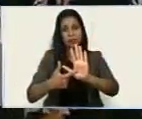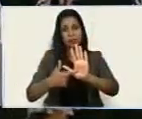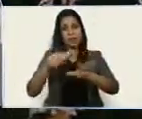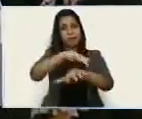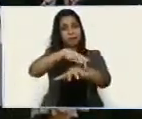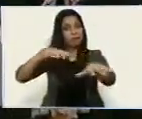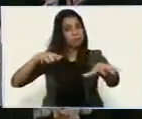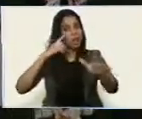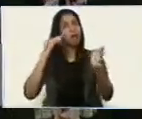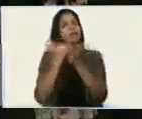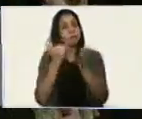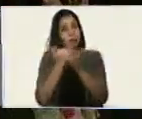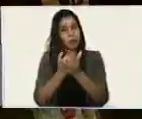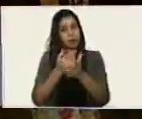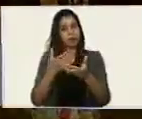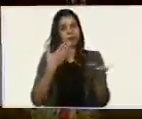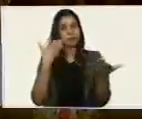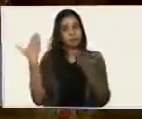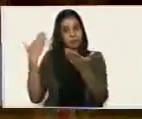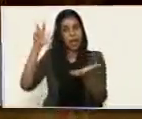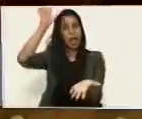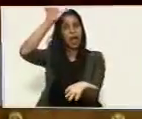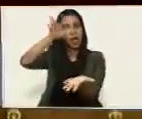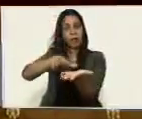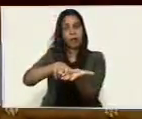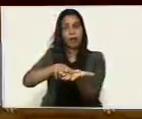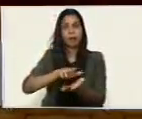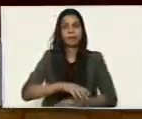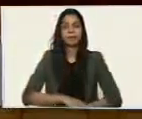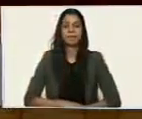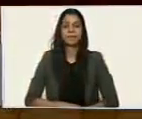Mayoría evidente, aprobado.